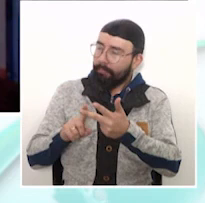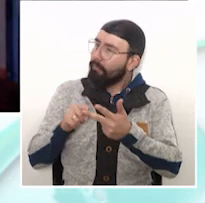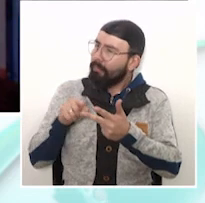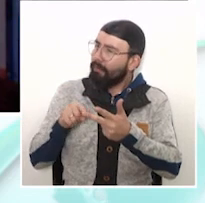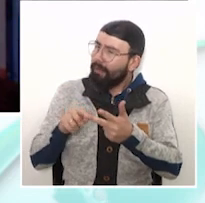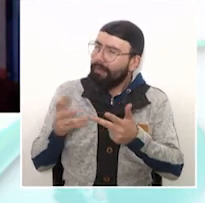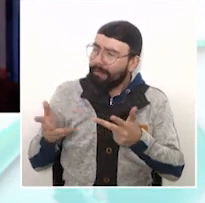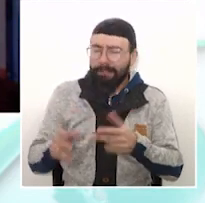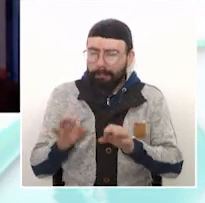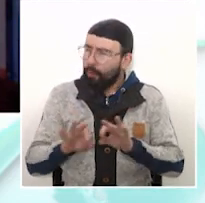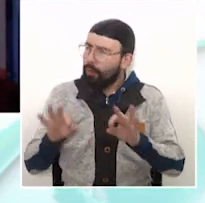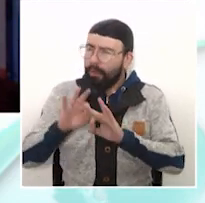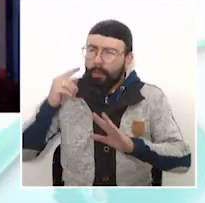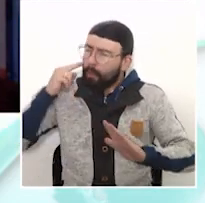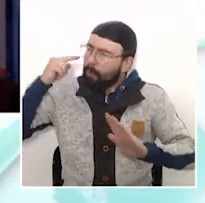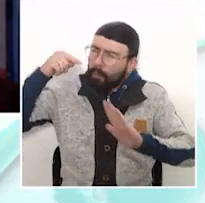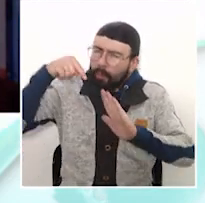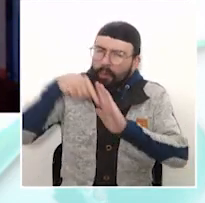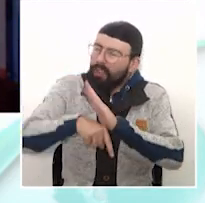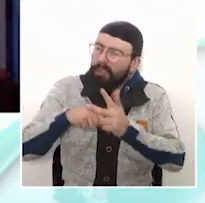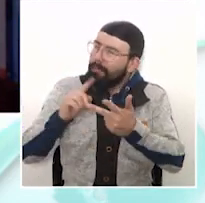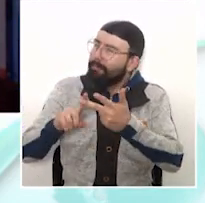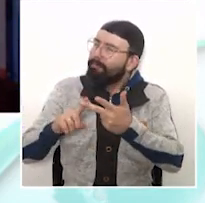poder profundizar un poco más en él.